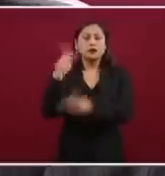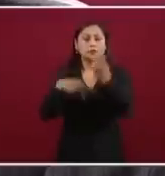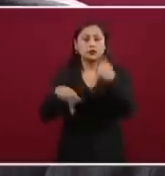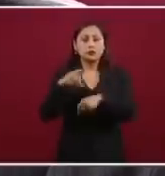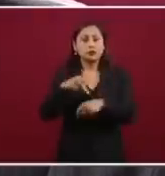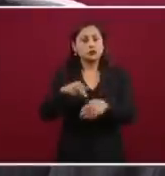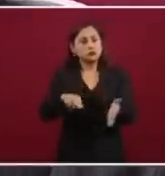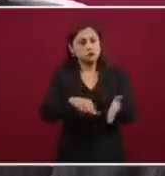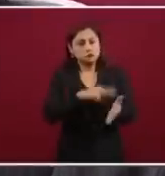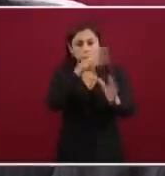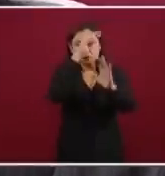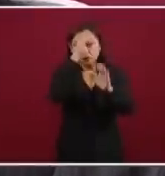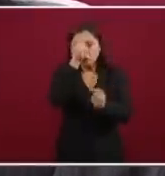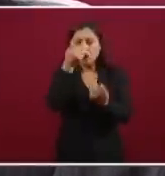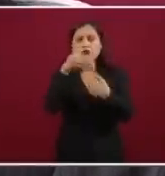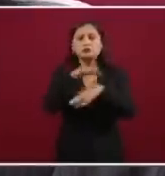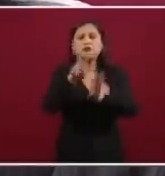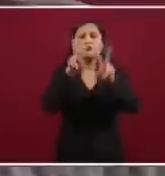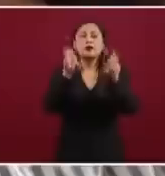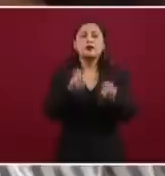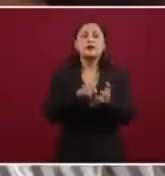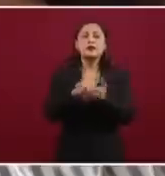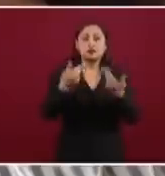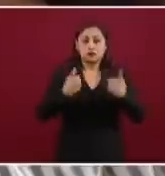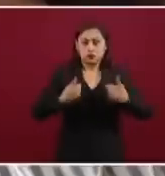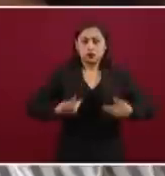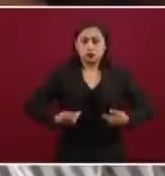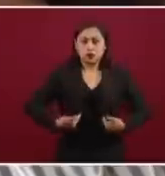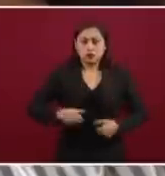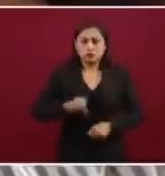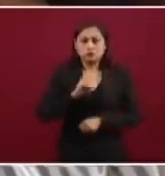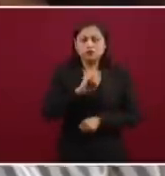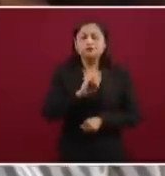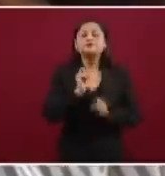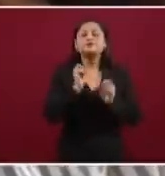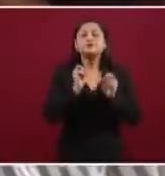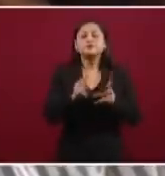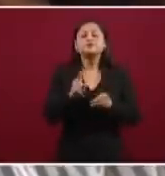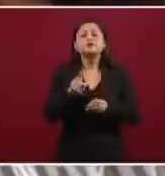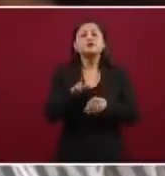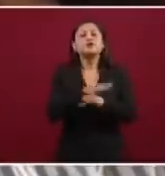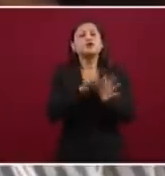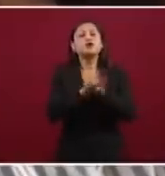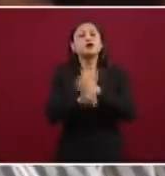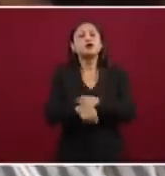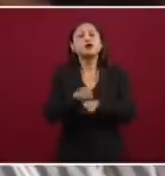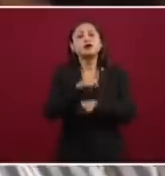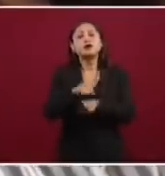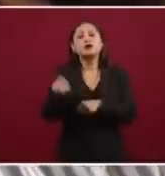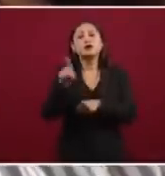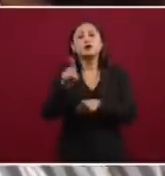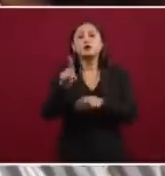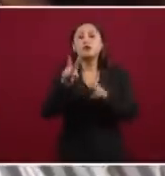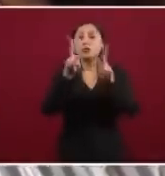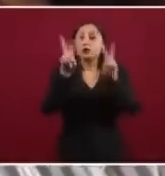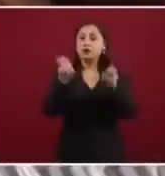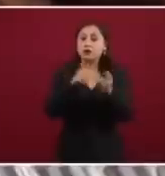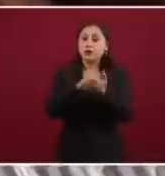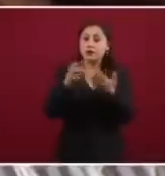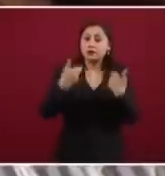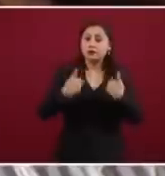tema de los derechos humanos, como por ejemplo para la formación, operación de los derechos humanos en la Guardia